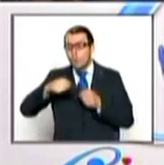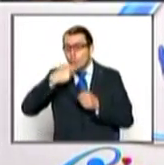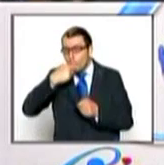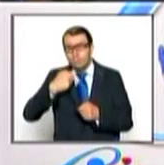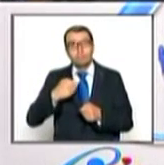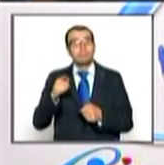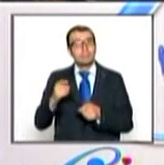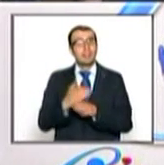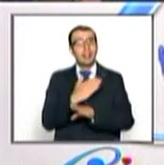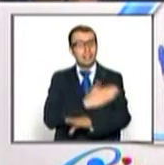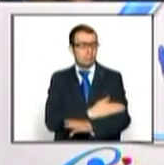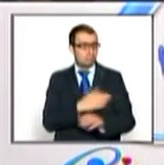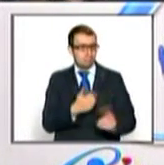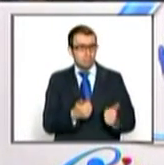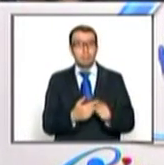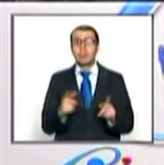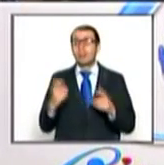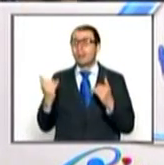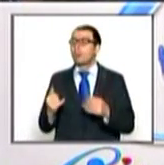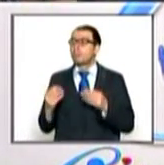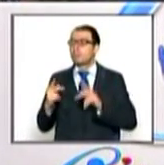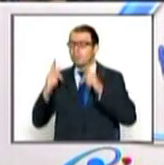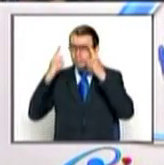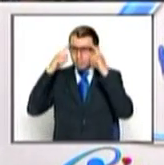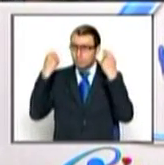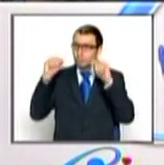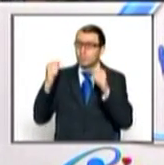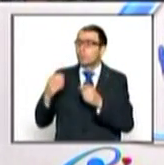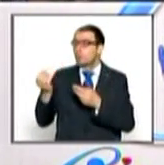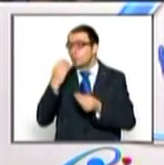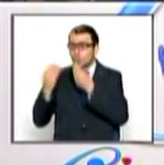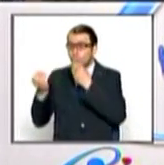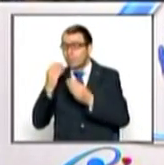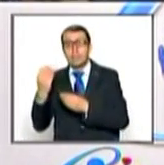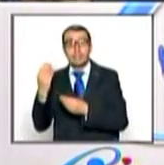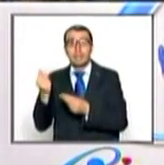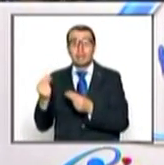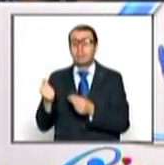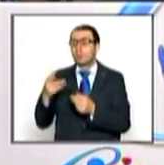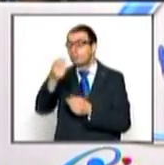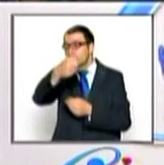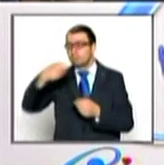posible, lo que pueda preparar el microondas o la comida que pueda preparar y salir inmediatamente,